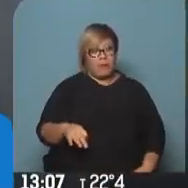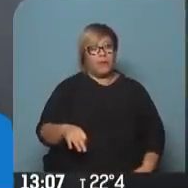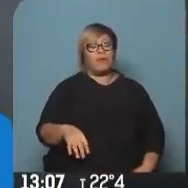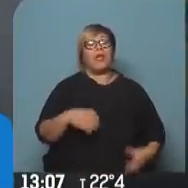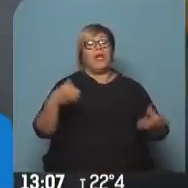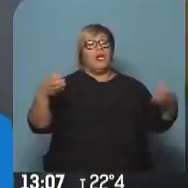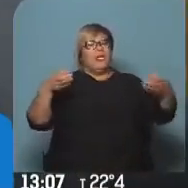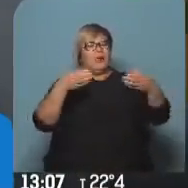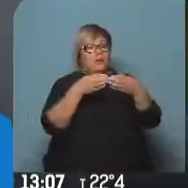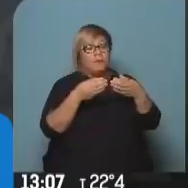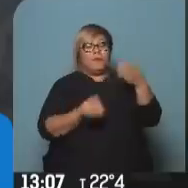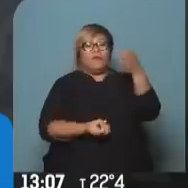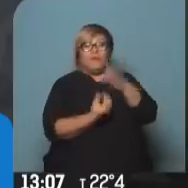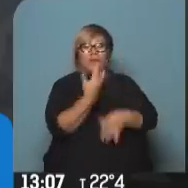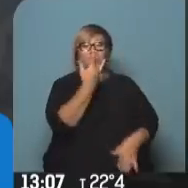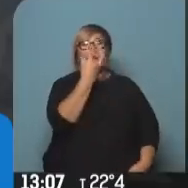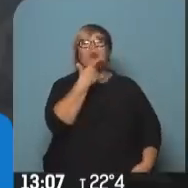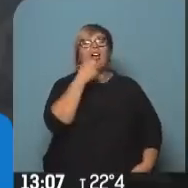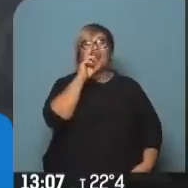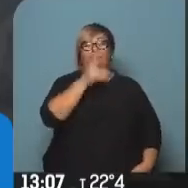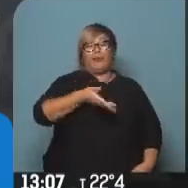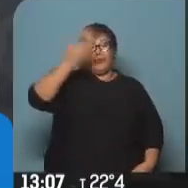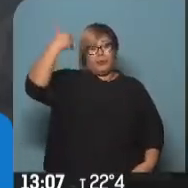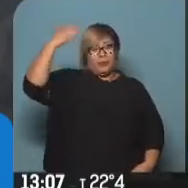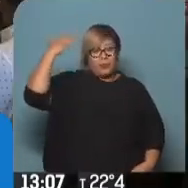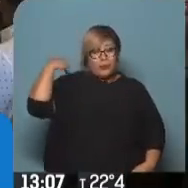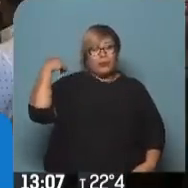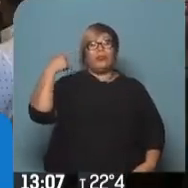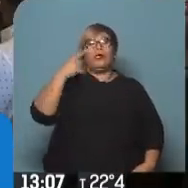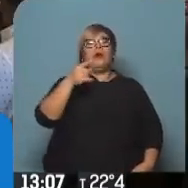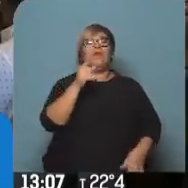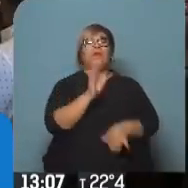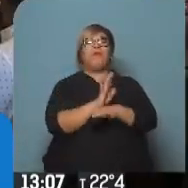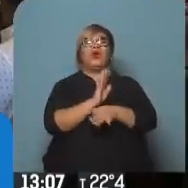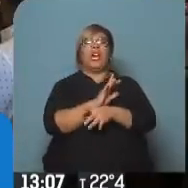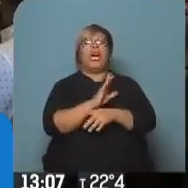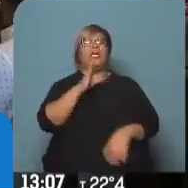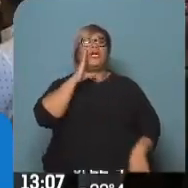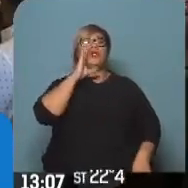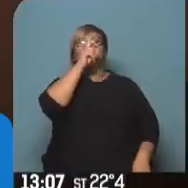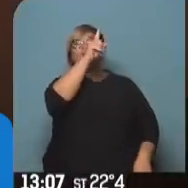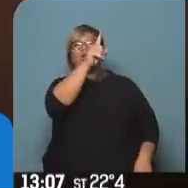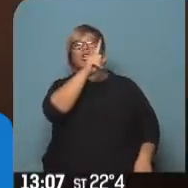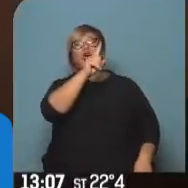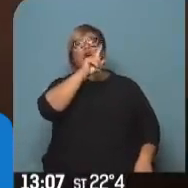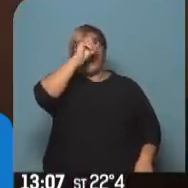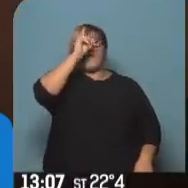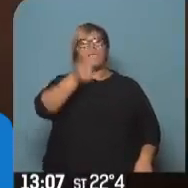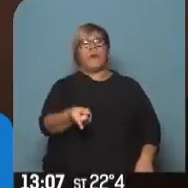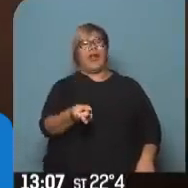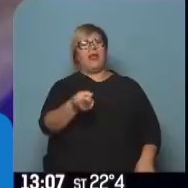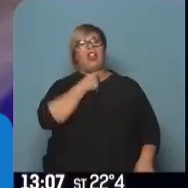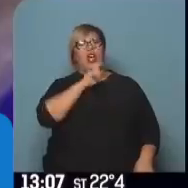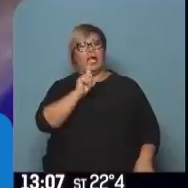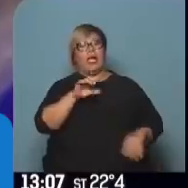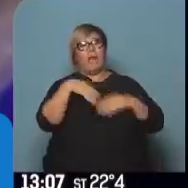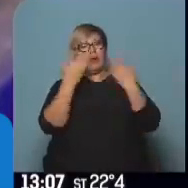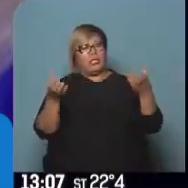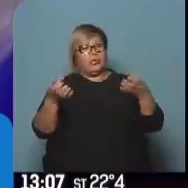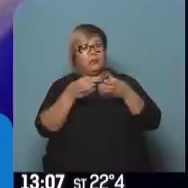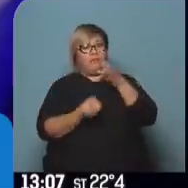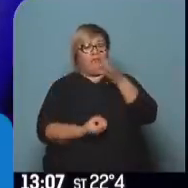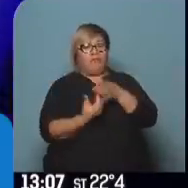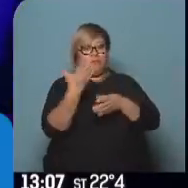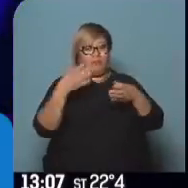espacio de autonomía frente al predominio de Estados Unidos en la OEA. El organismo, actualmente dirigido por el ex